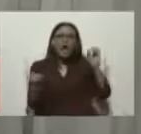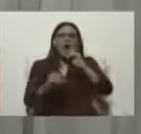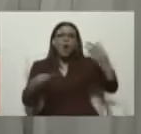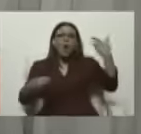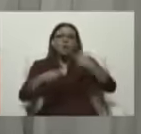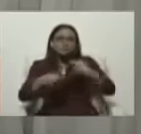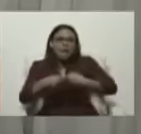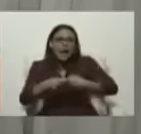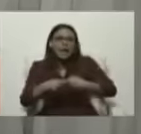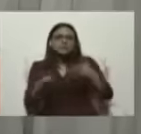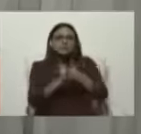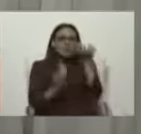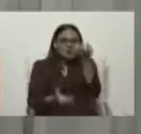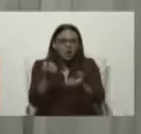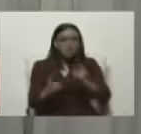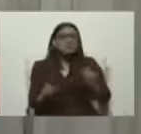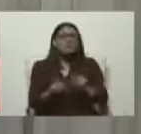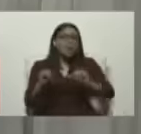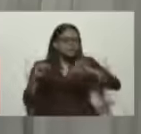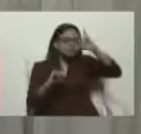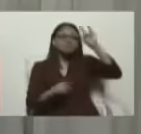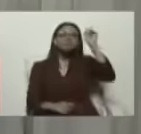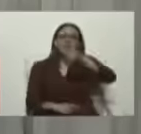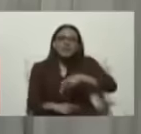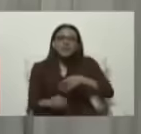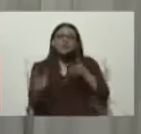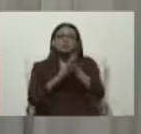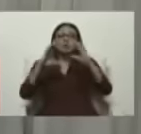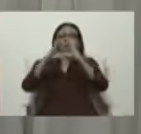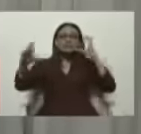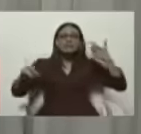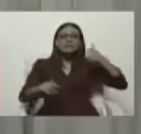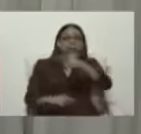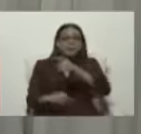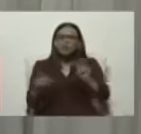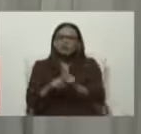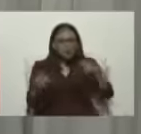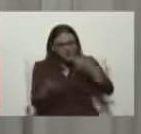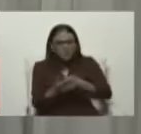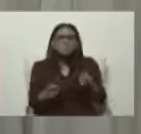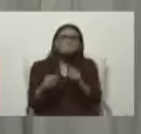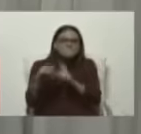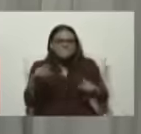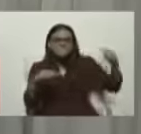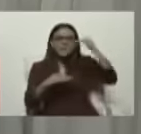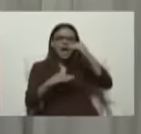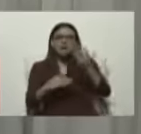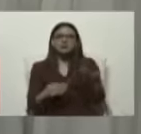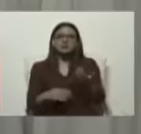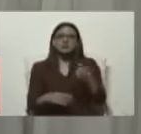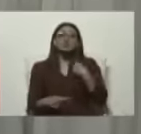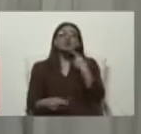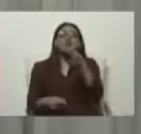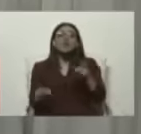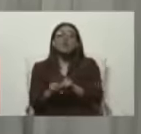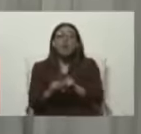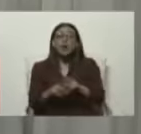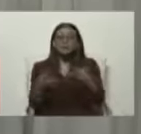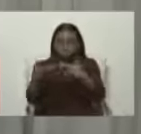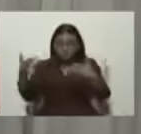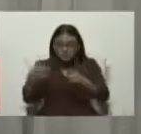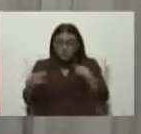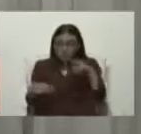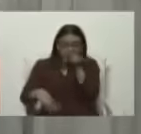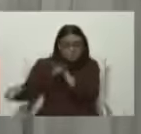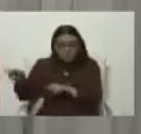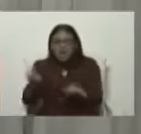precios impagables, el transporte a precios impagables. Y estoy diciendo, leyendo textualmente